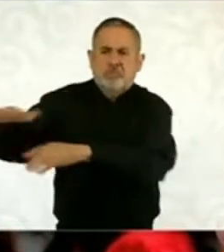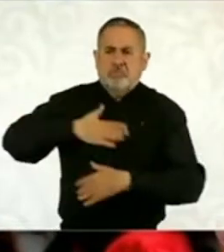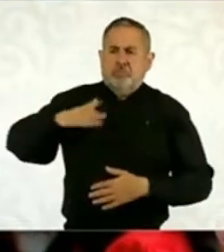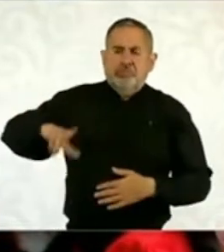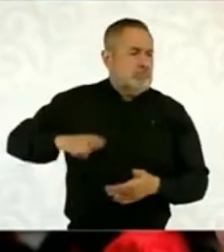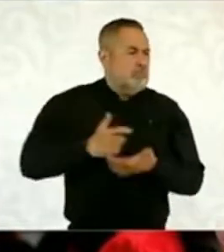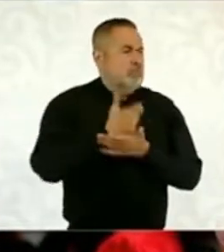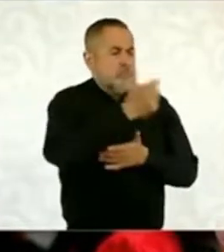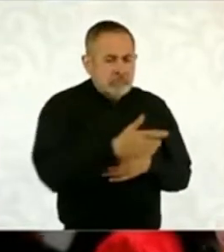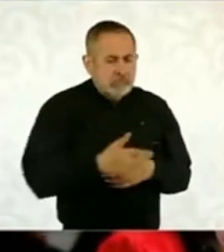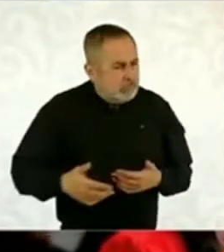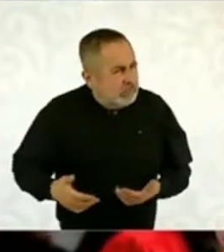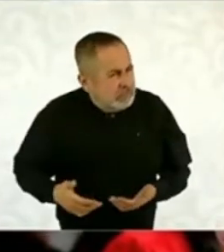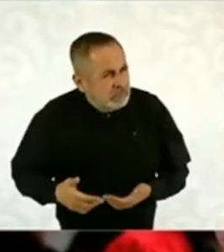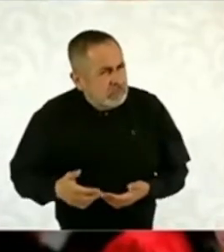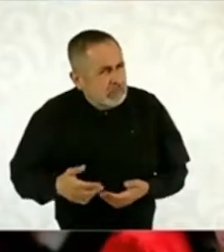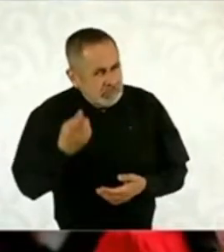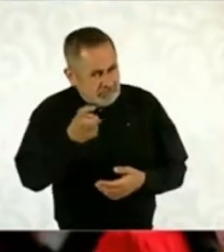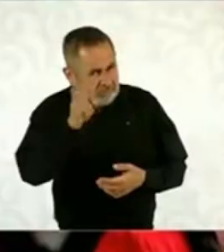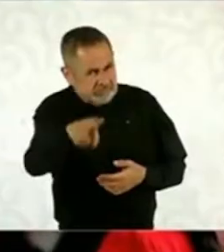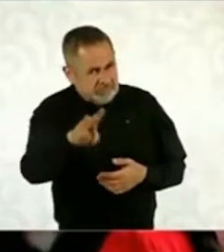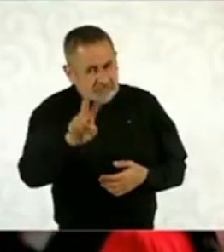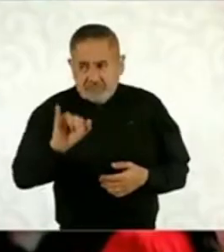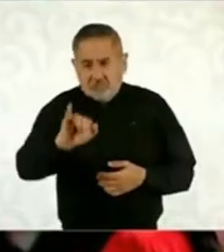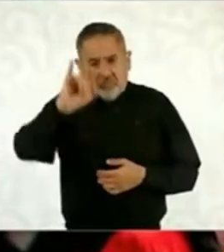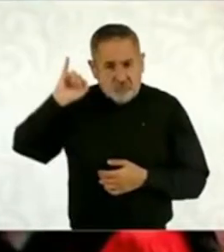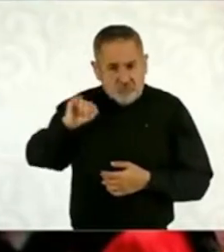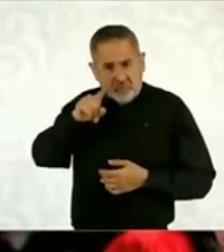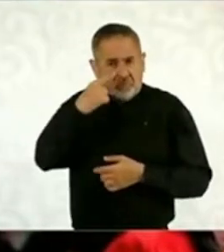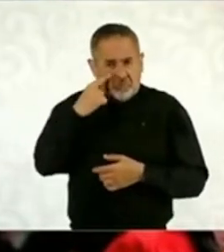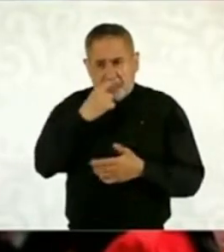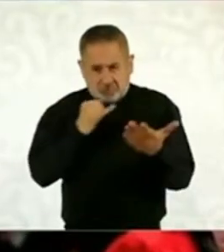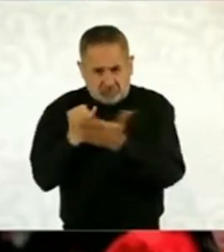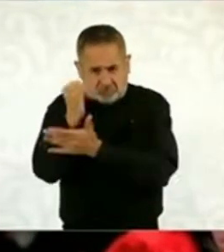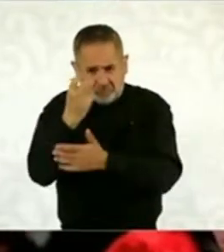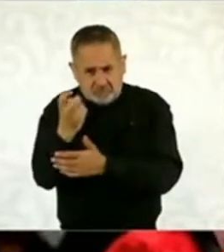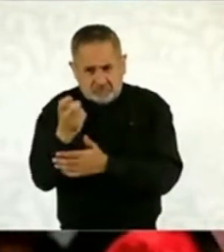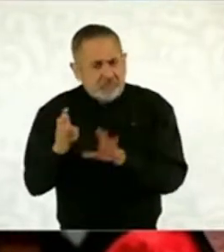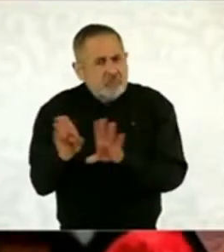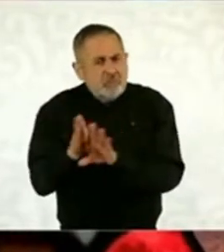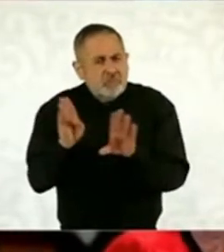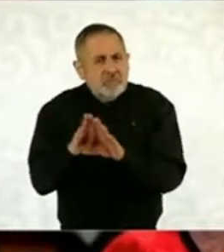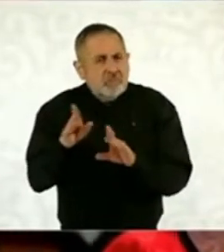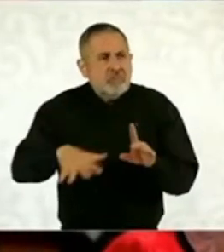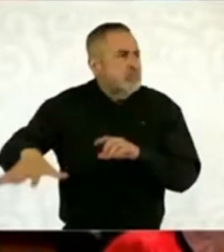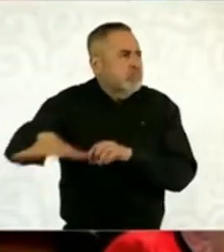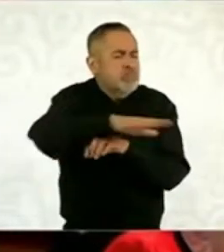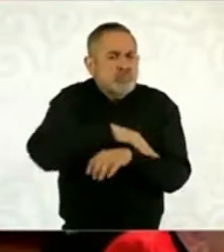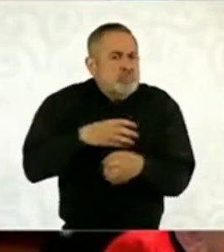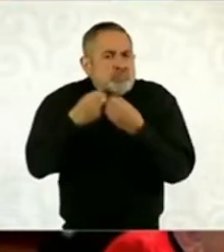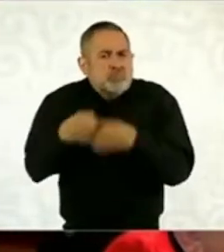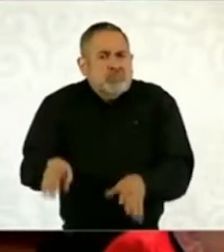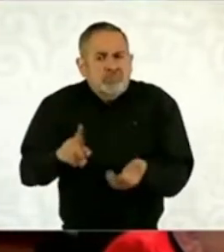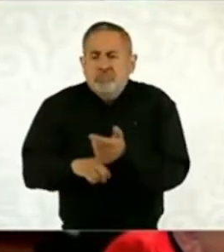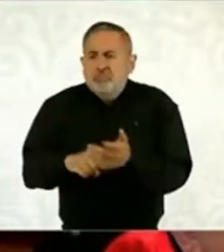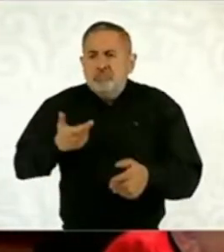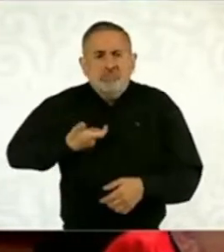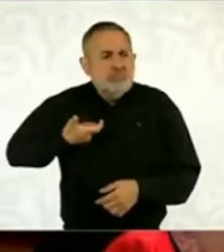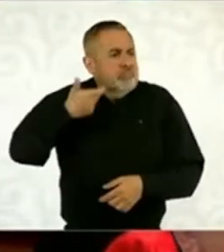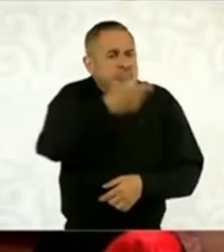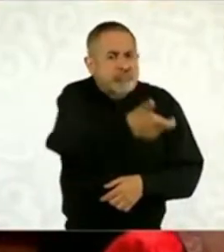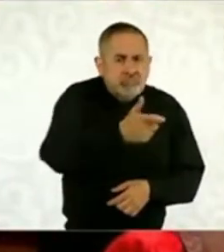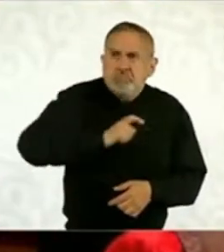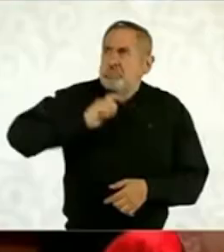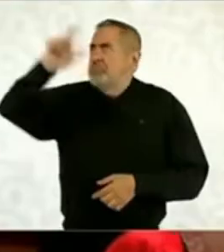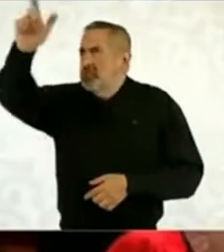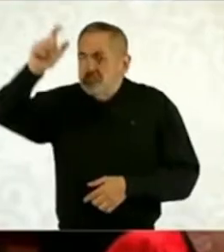de la semana pasada usted tomó la decisión y si es así, cómo impactará en la deuda soberana y